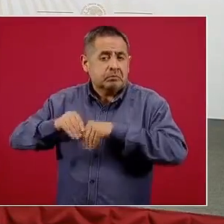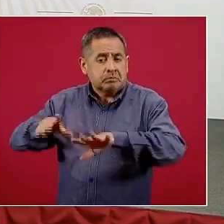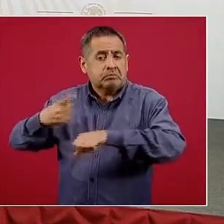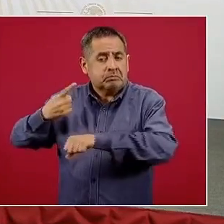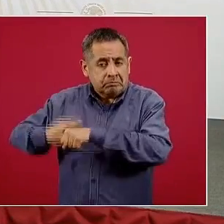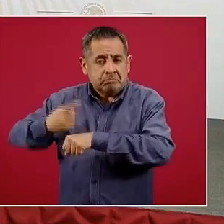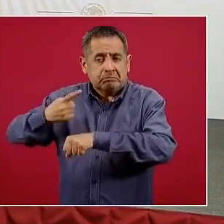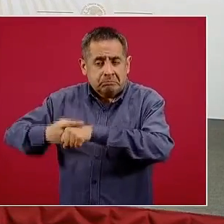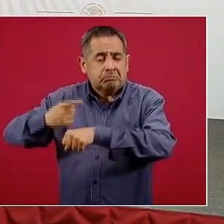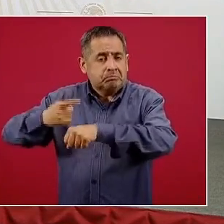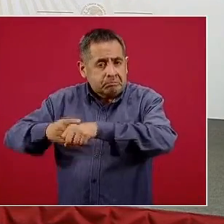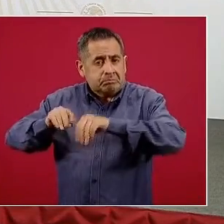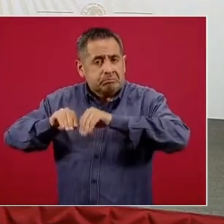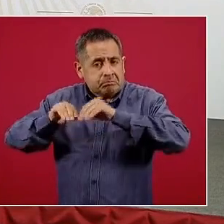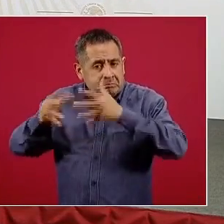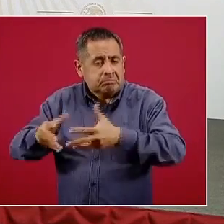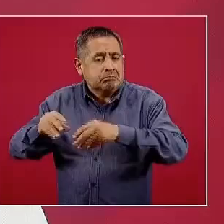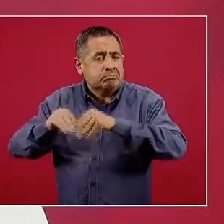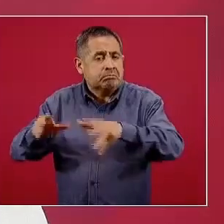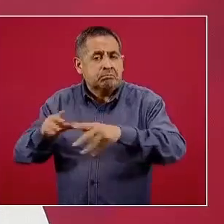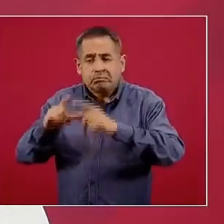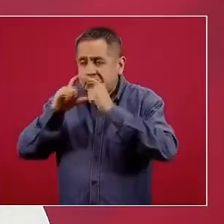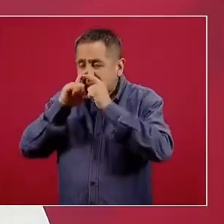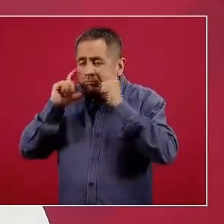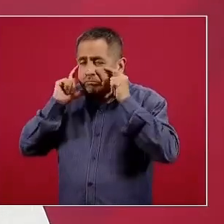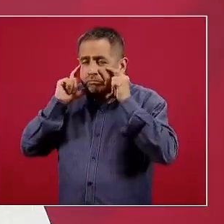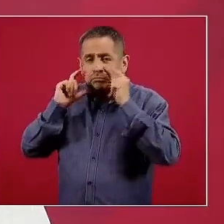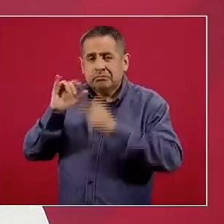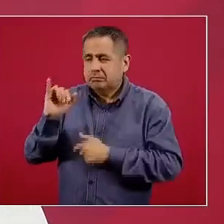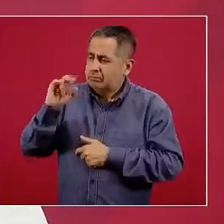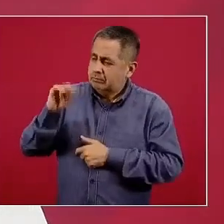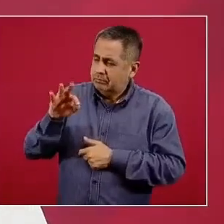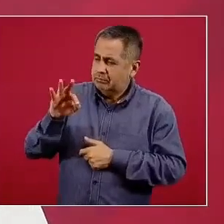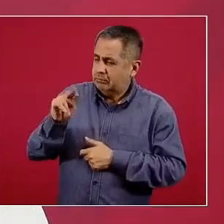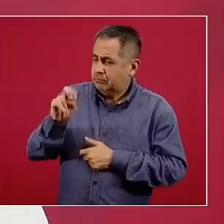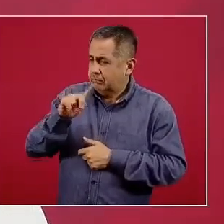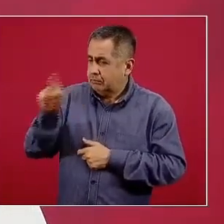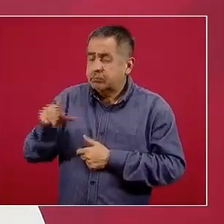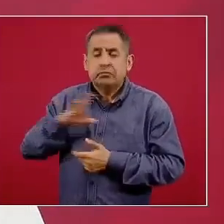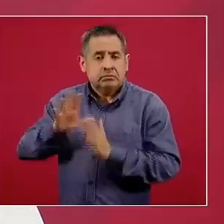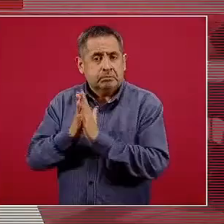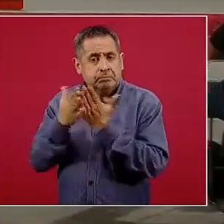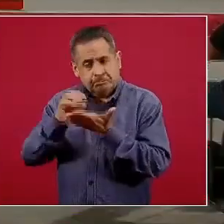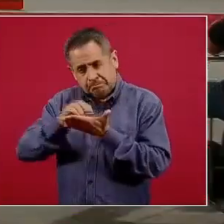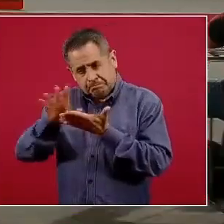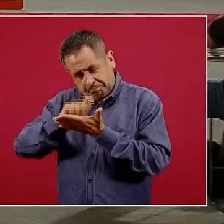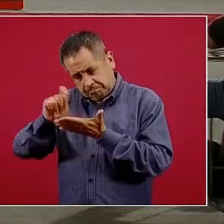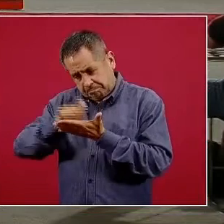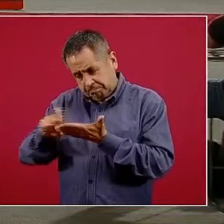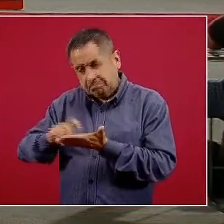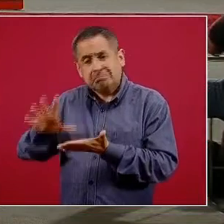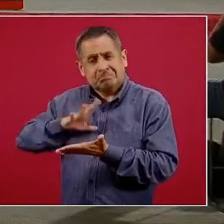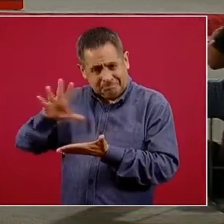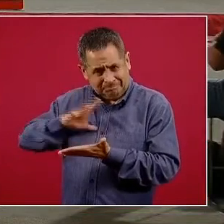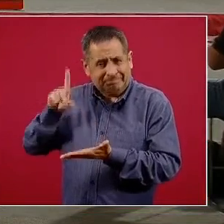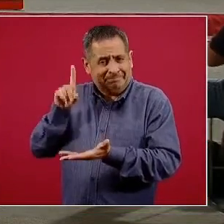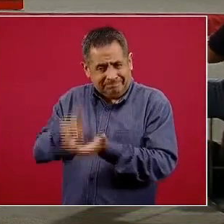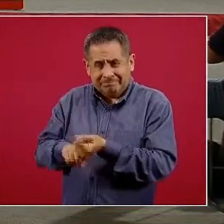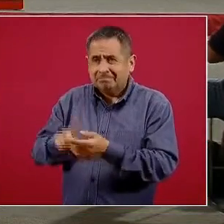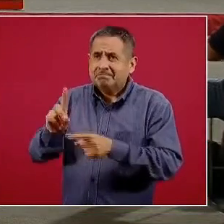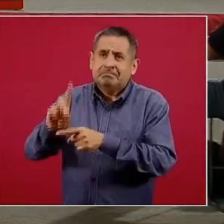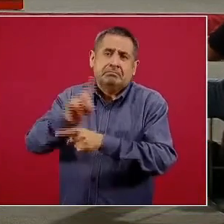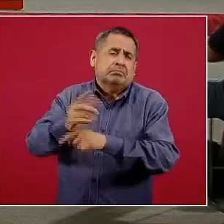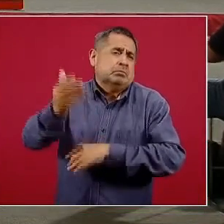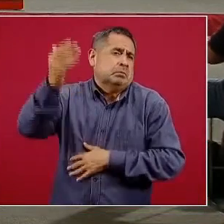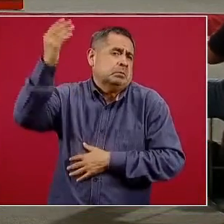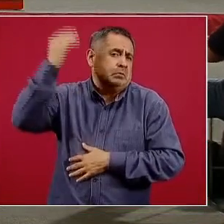existen documentos que describen unas características de presentación de epidemias que,